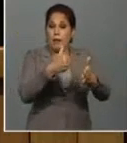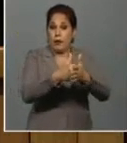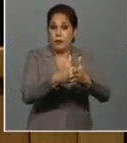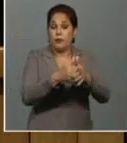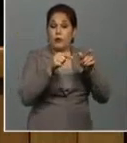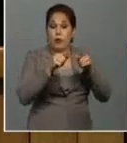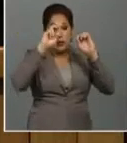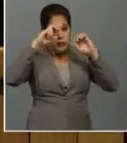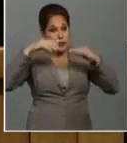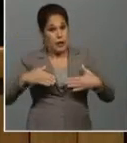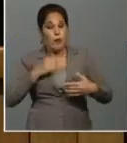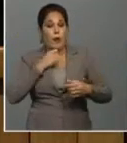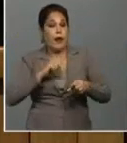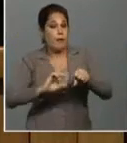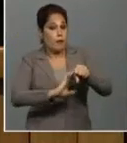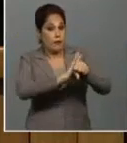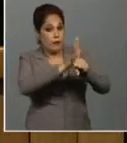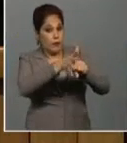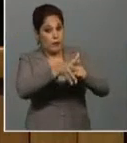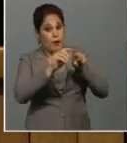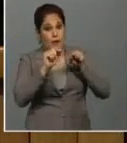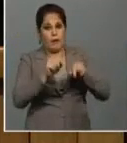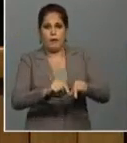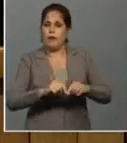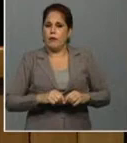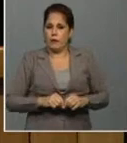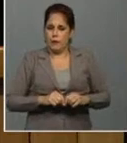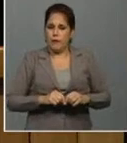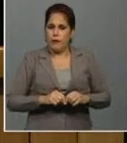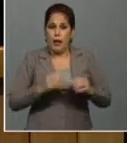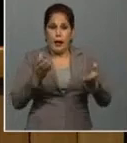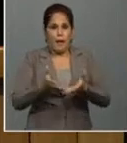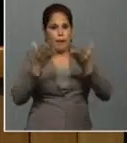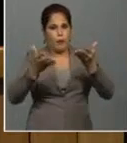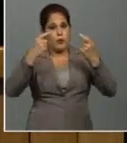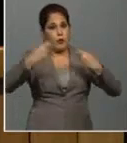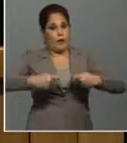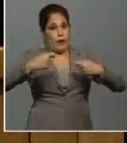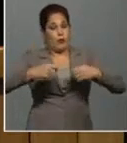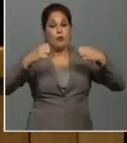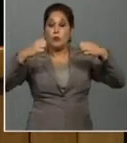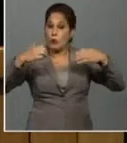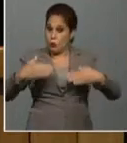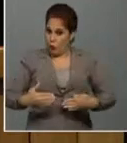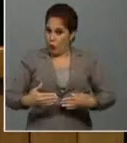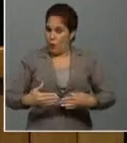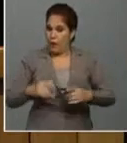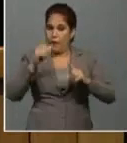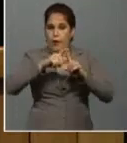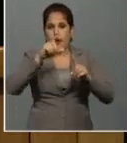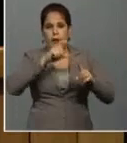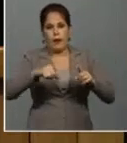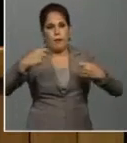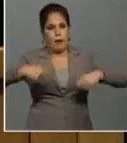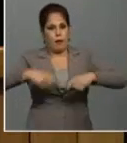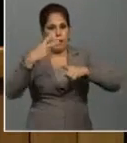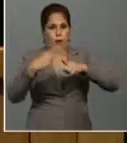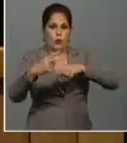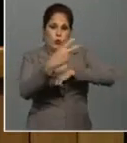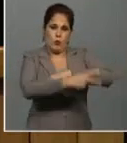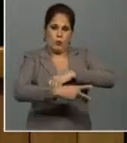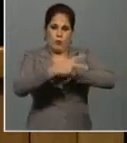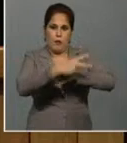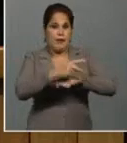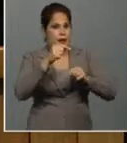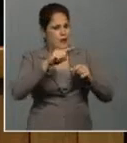amenazas de salud como la pandemia de lakovic 19 la promoción de los derechos humanos y los temas migratorios es